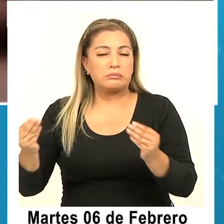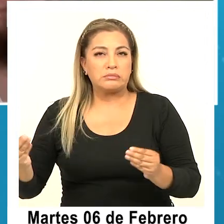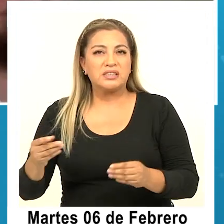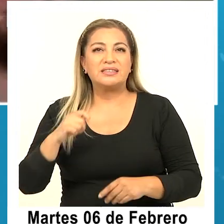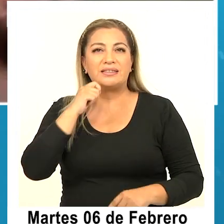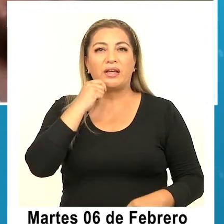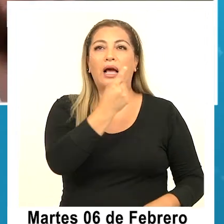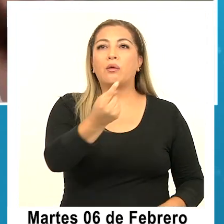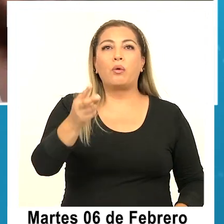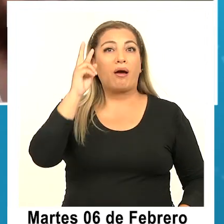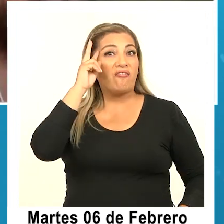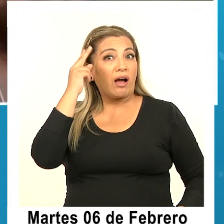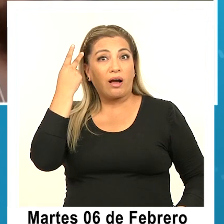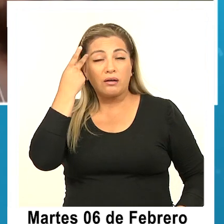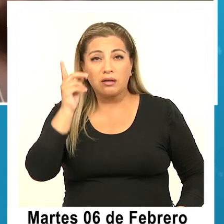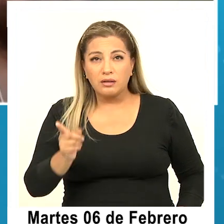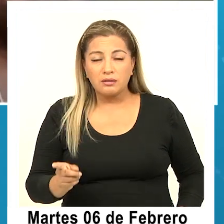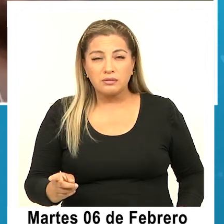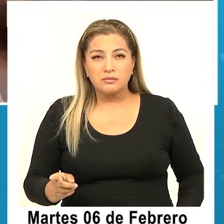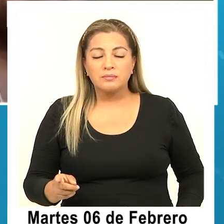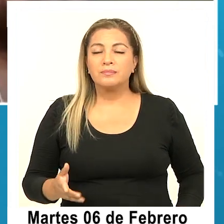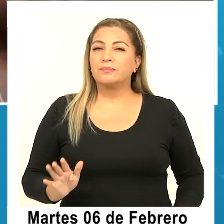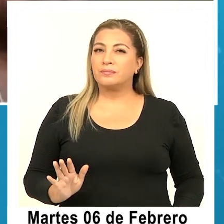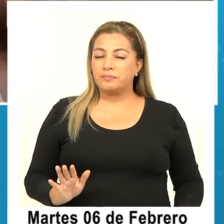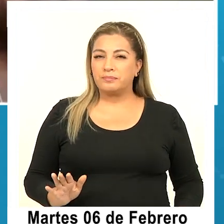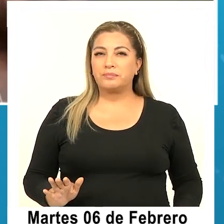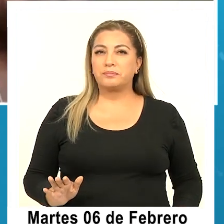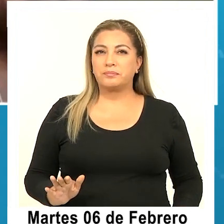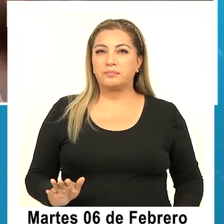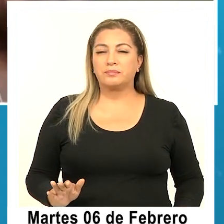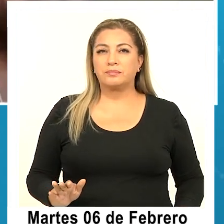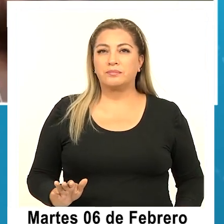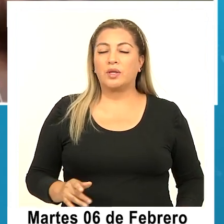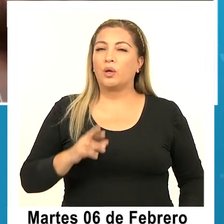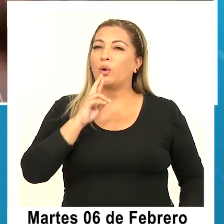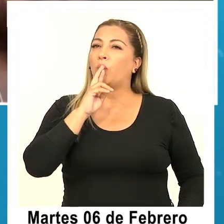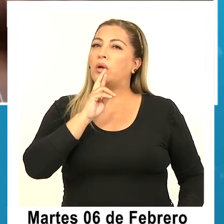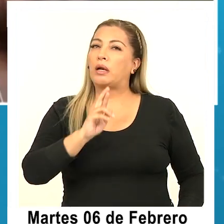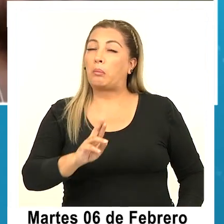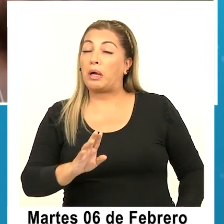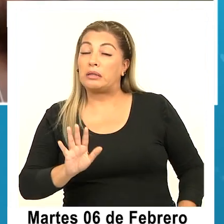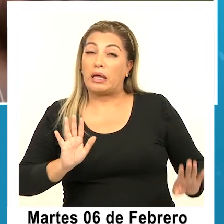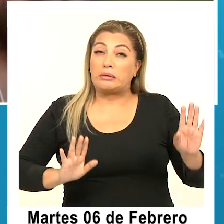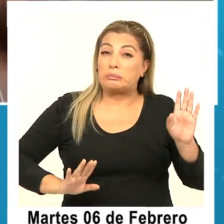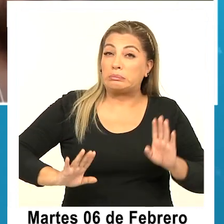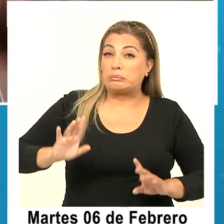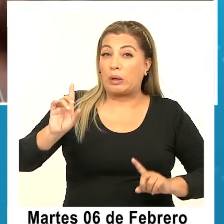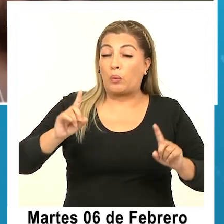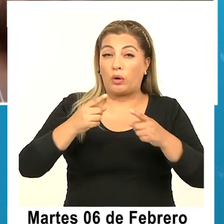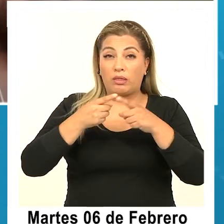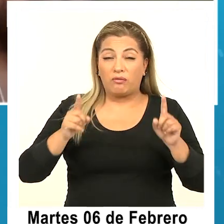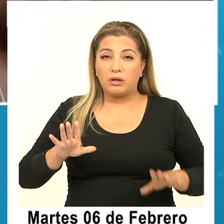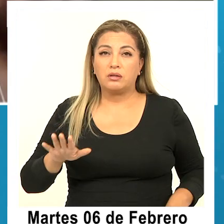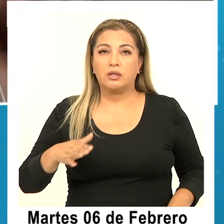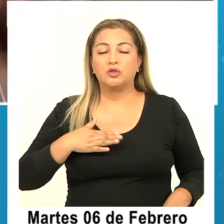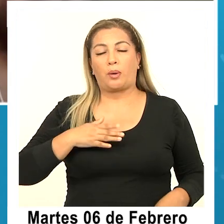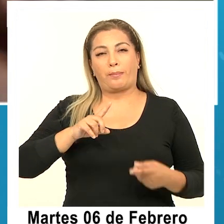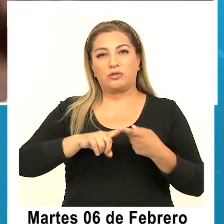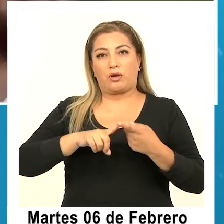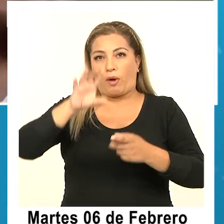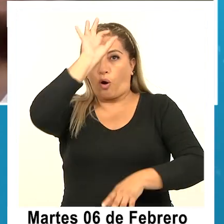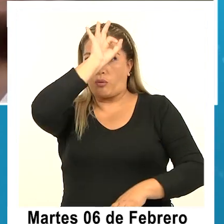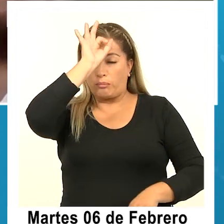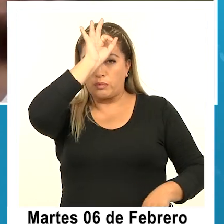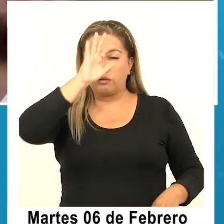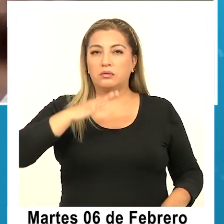a cambiar. Mira, va a ser una respuesta subjetiva. Yo, personalmente,